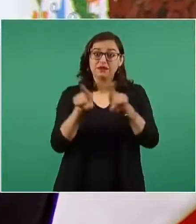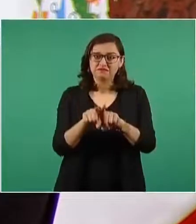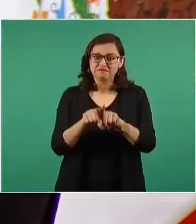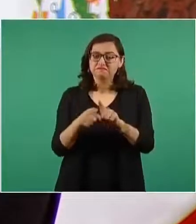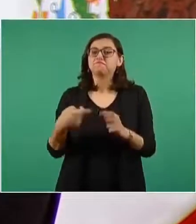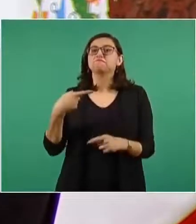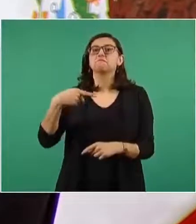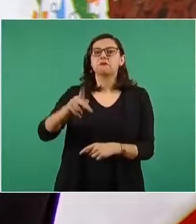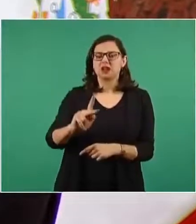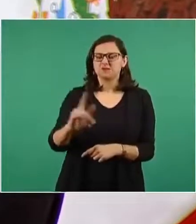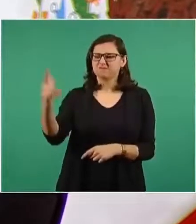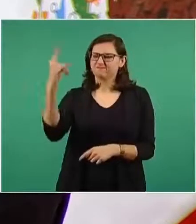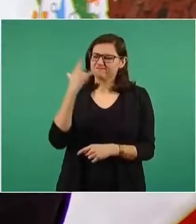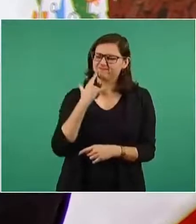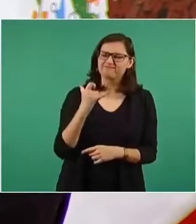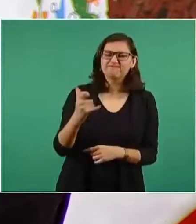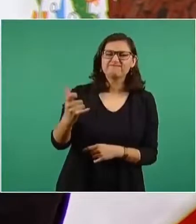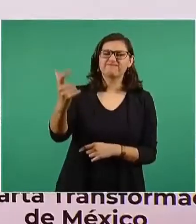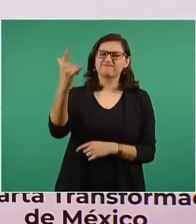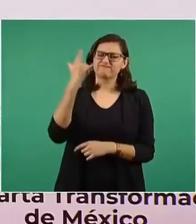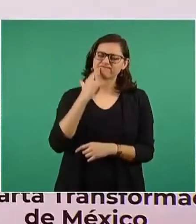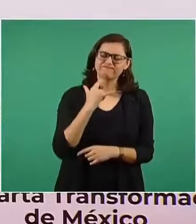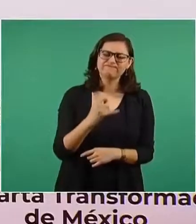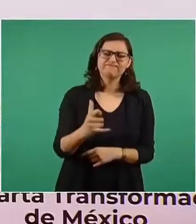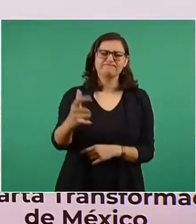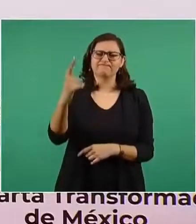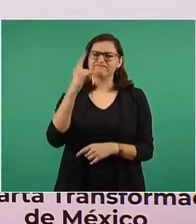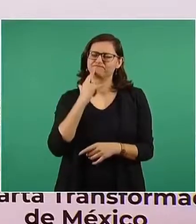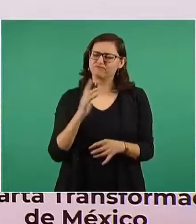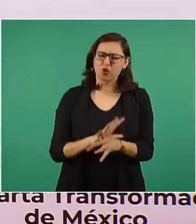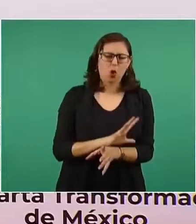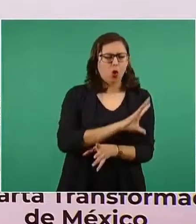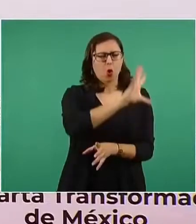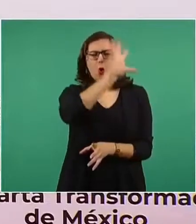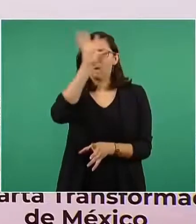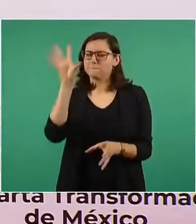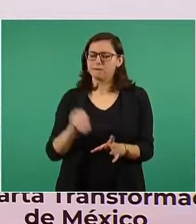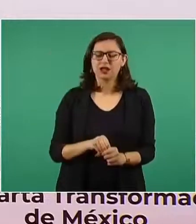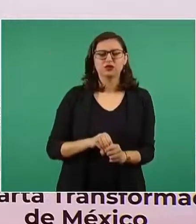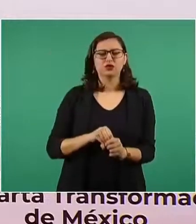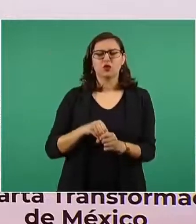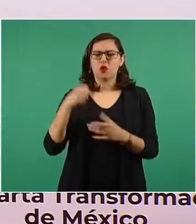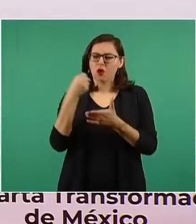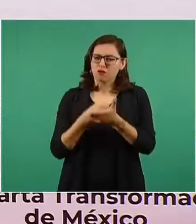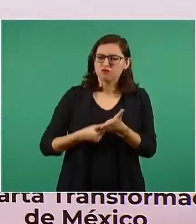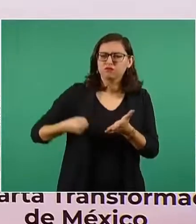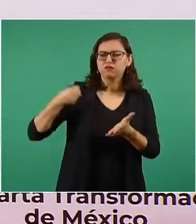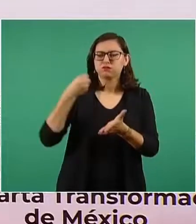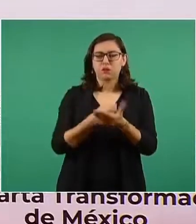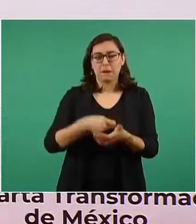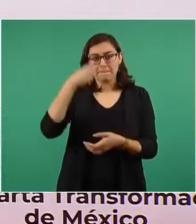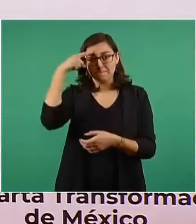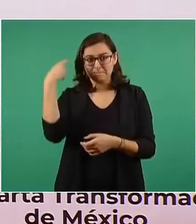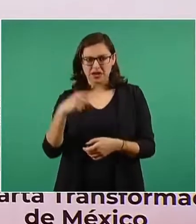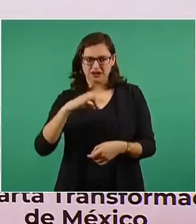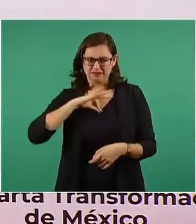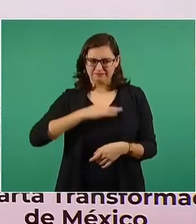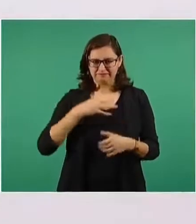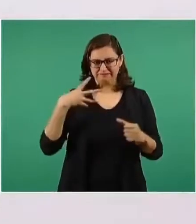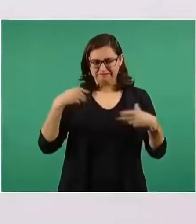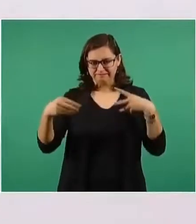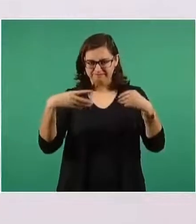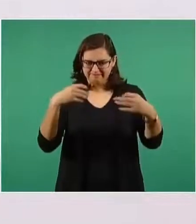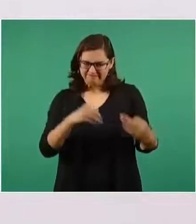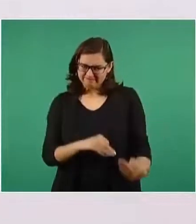seguir por ese camino. No hacer que la distribución del ingreso